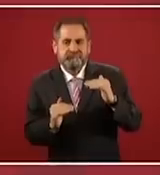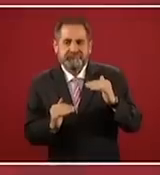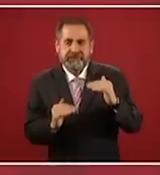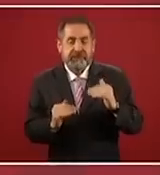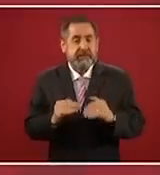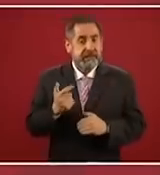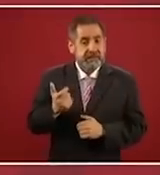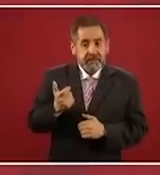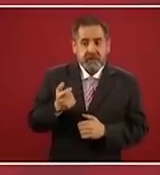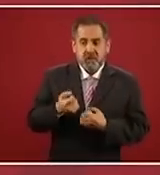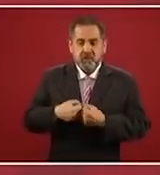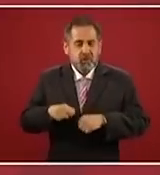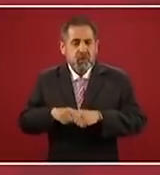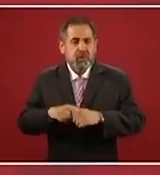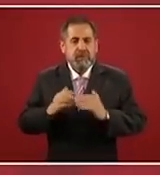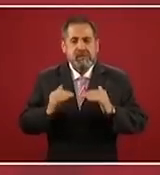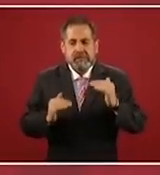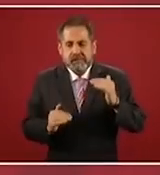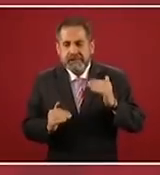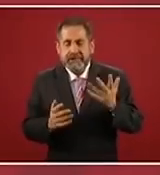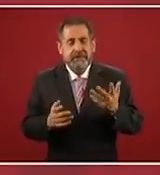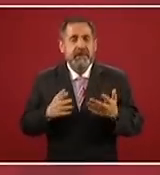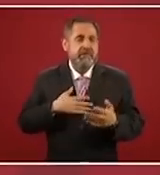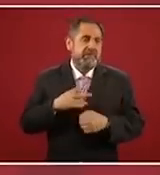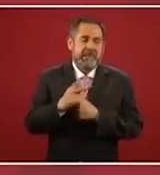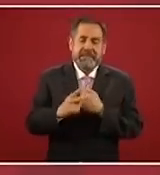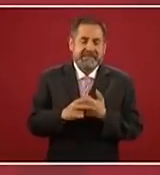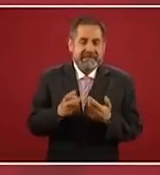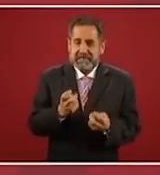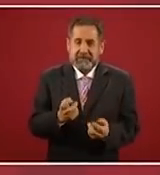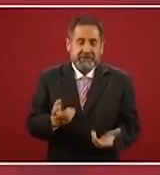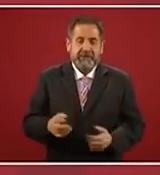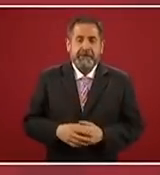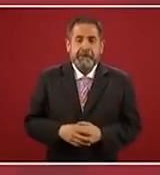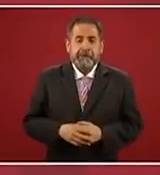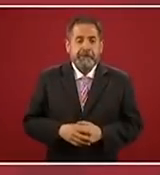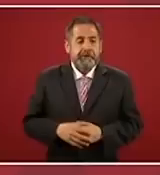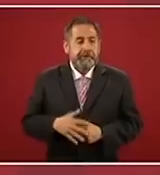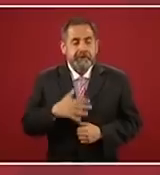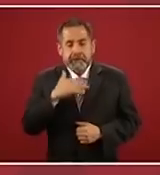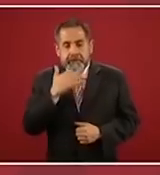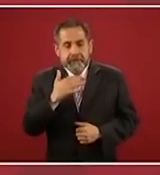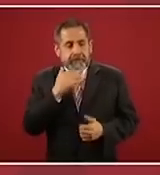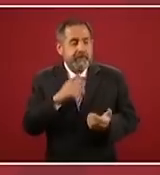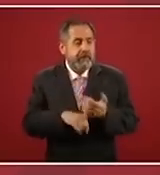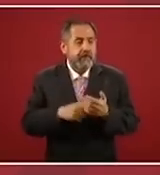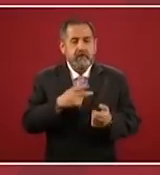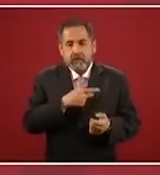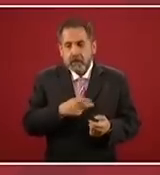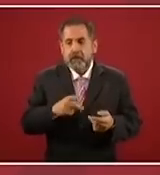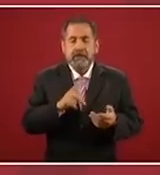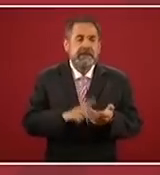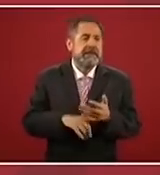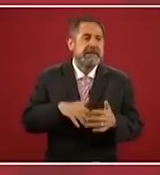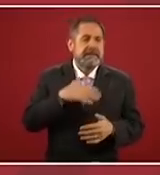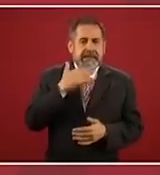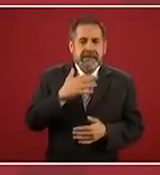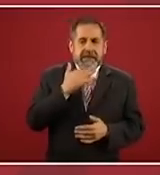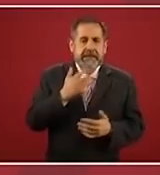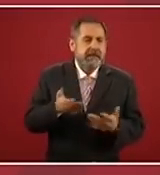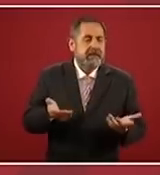económica y social que se padece en nuestro país. Por la corrupción hay pobreza, por la corrupción